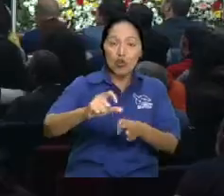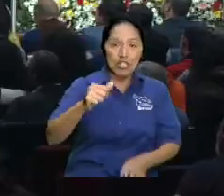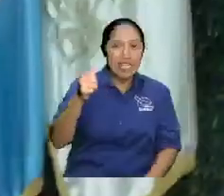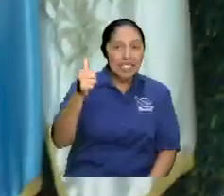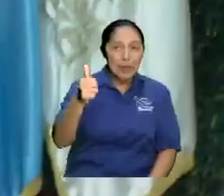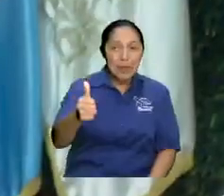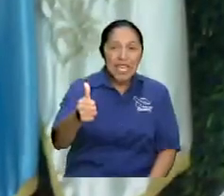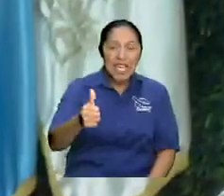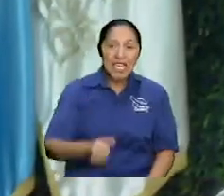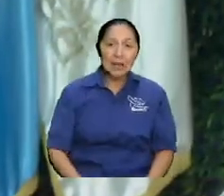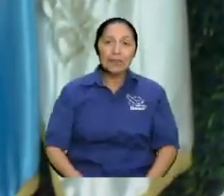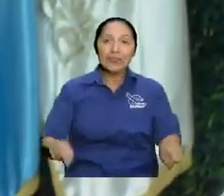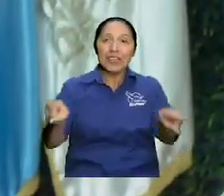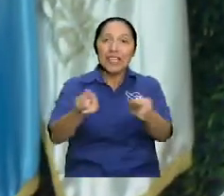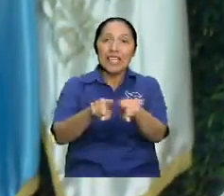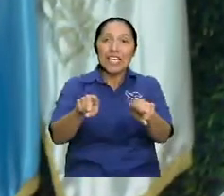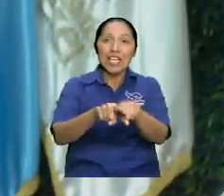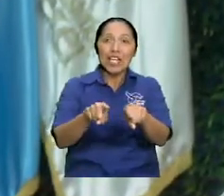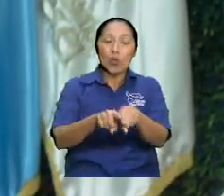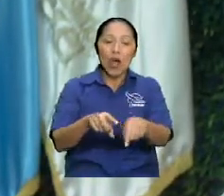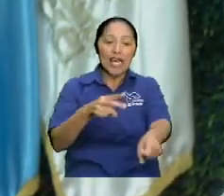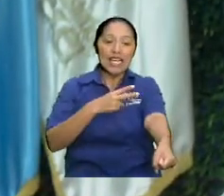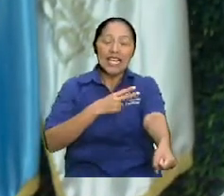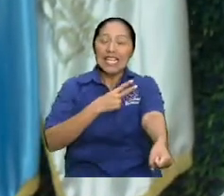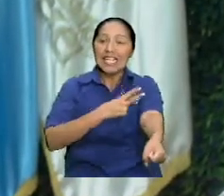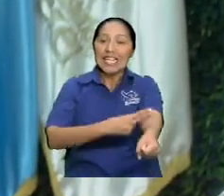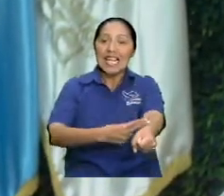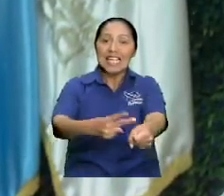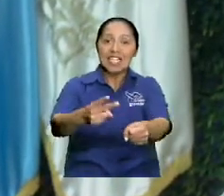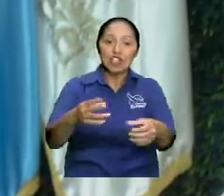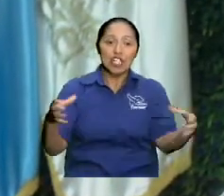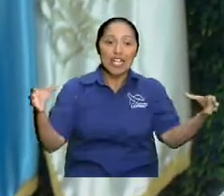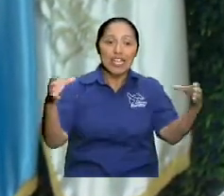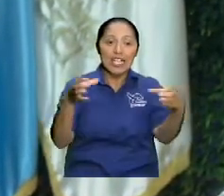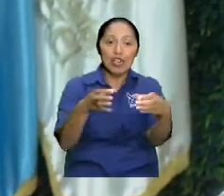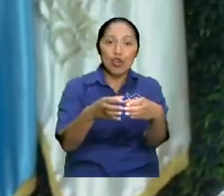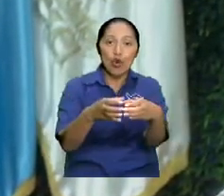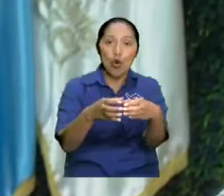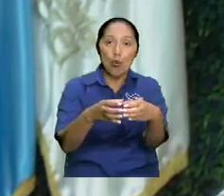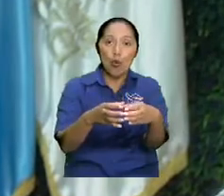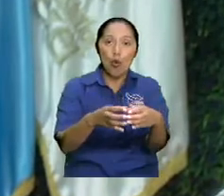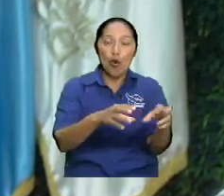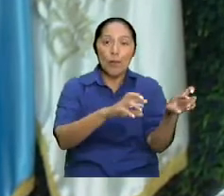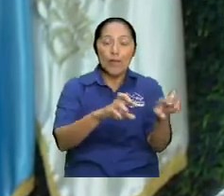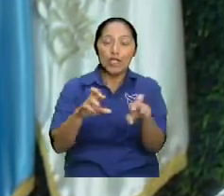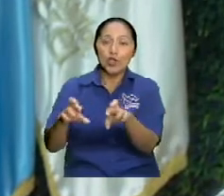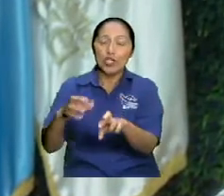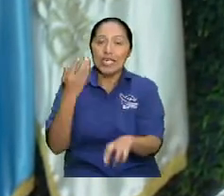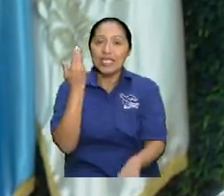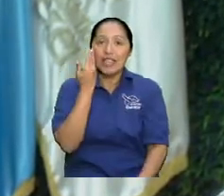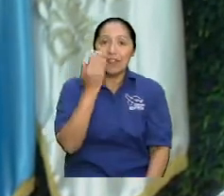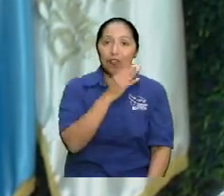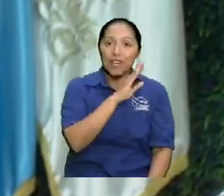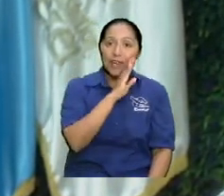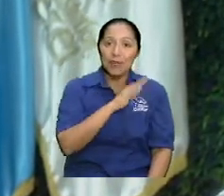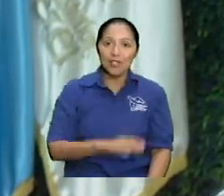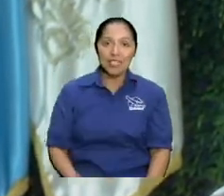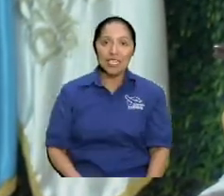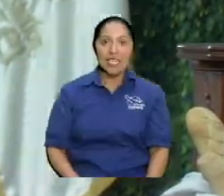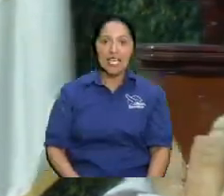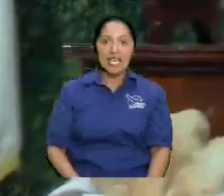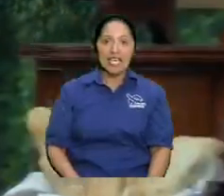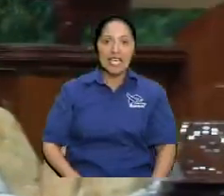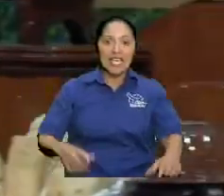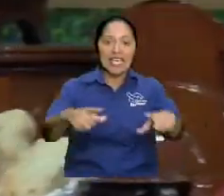cuenta que los enemigos habían huido? Y todos estaban muriendo de hambre en Samaria, en el tiempo de Eliseo, el